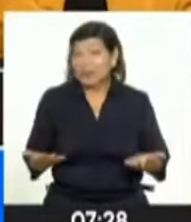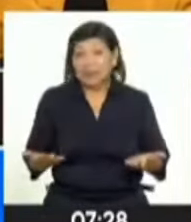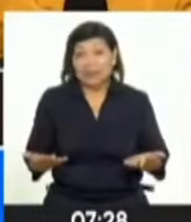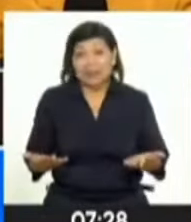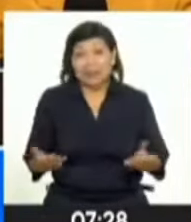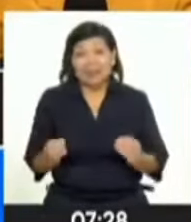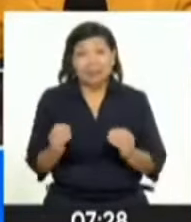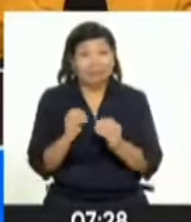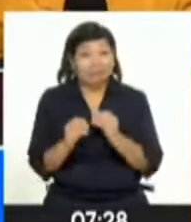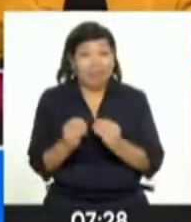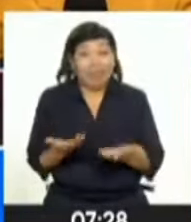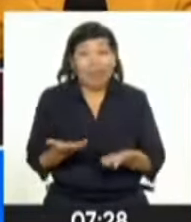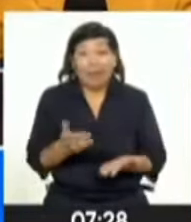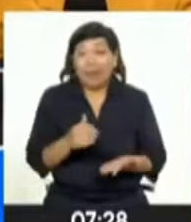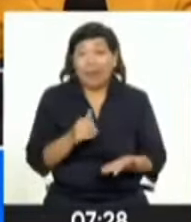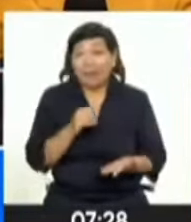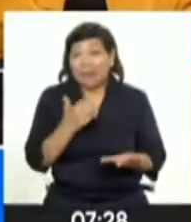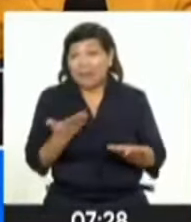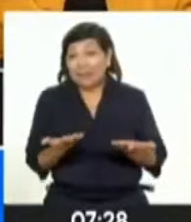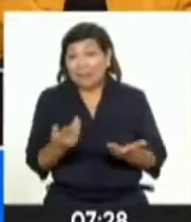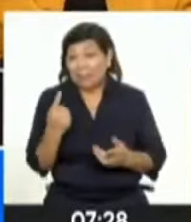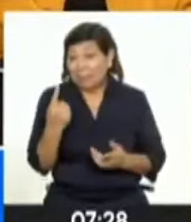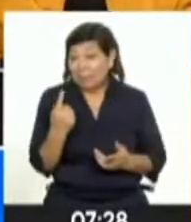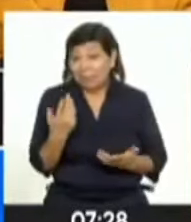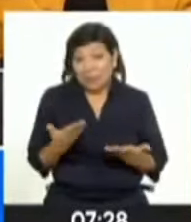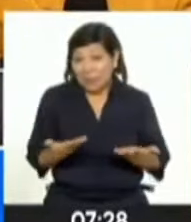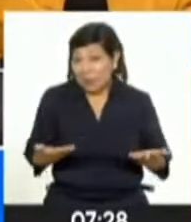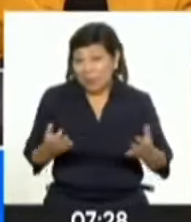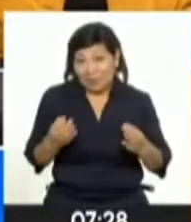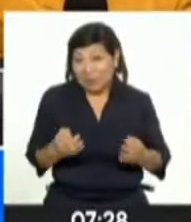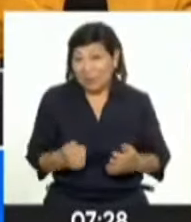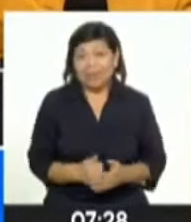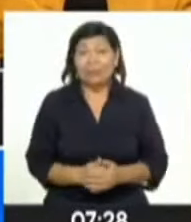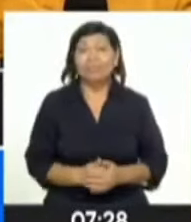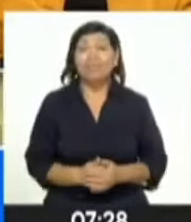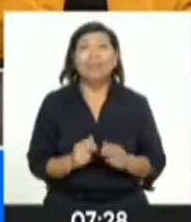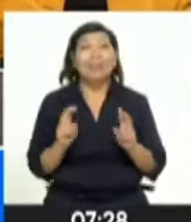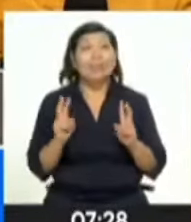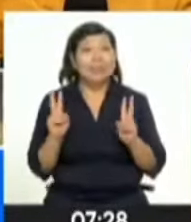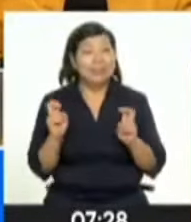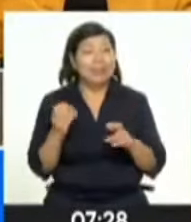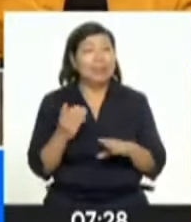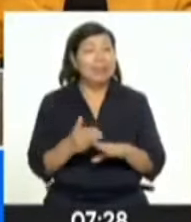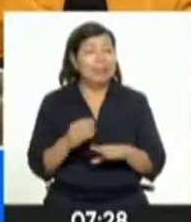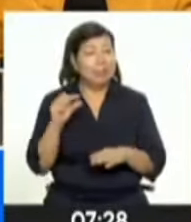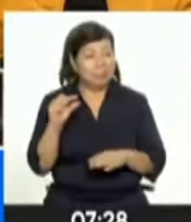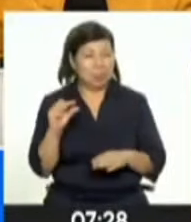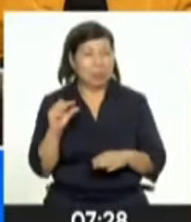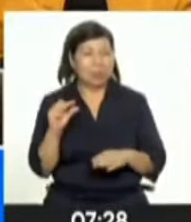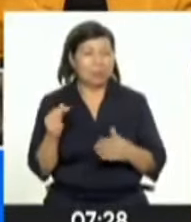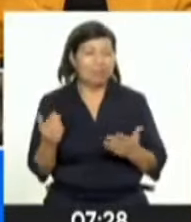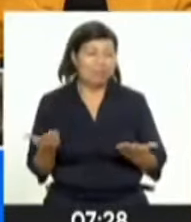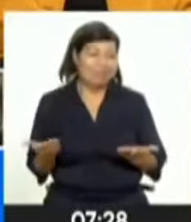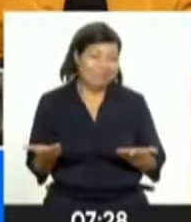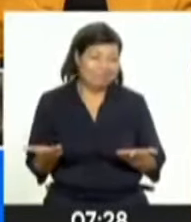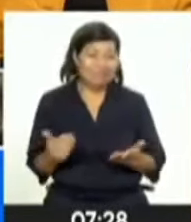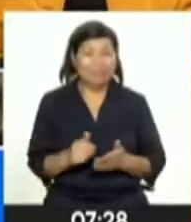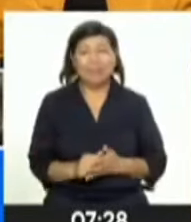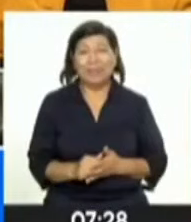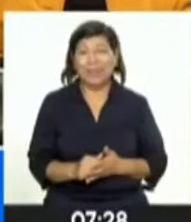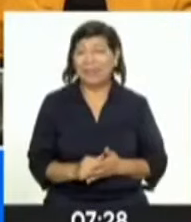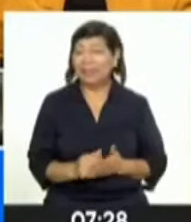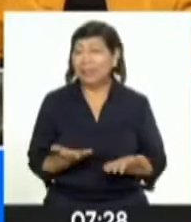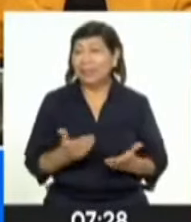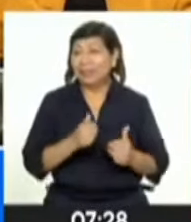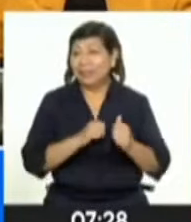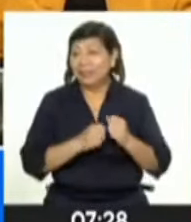la reconciliación que a veces pareciera más una quimera que una realidad. Es un tema reciente, y como es reciente, en realidad